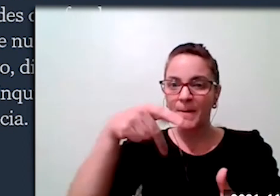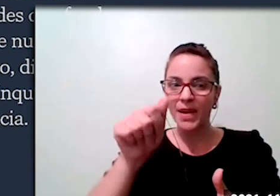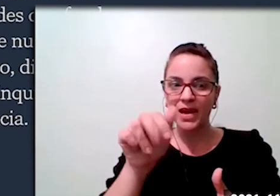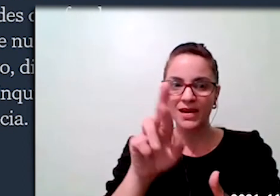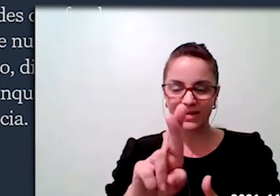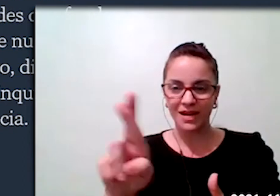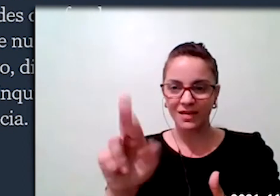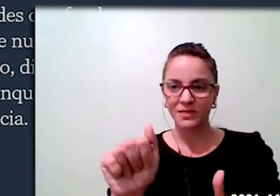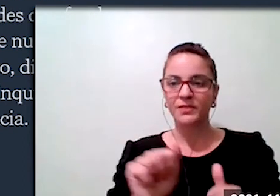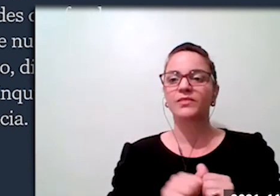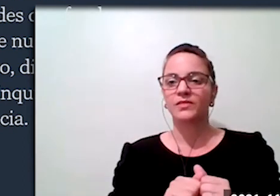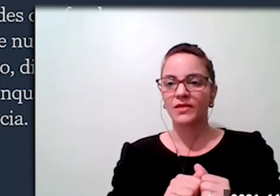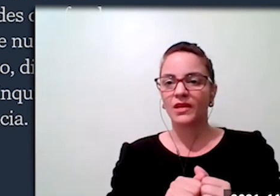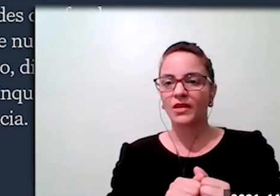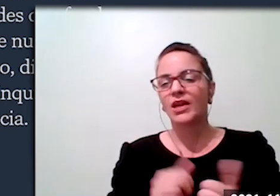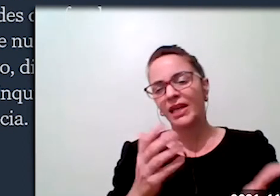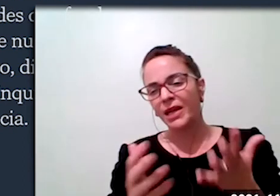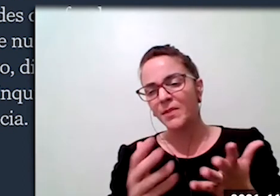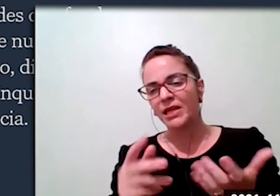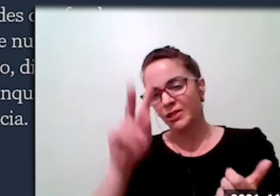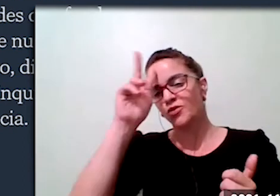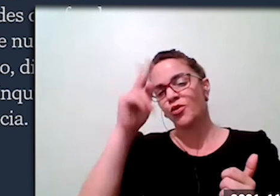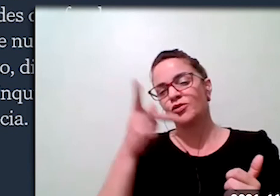Poncerón conoció